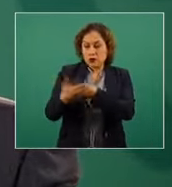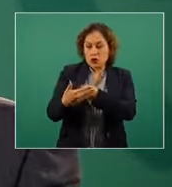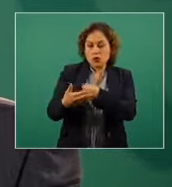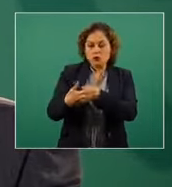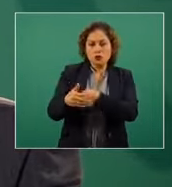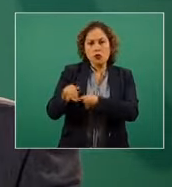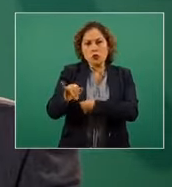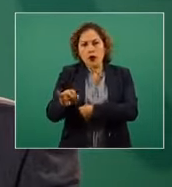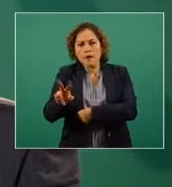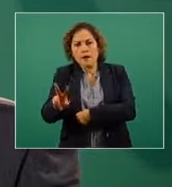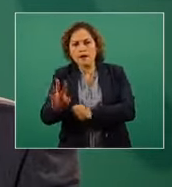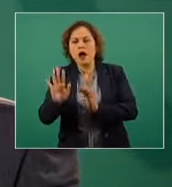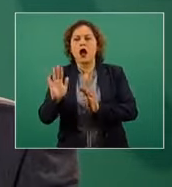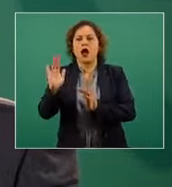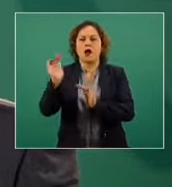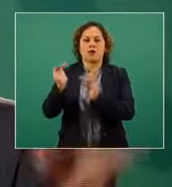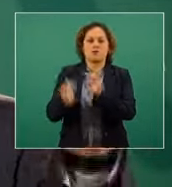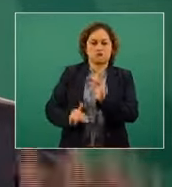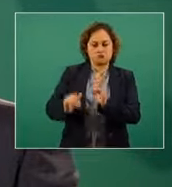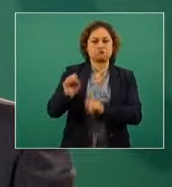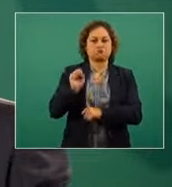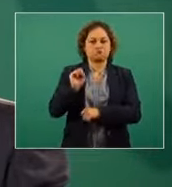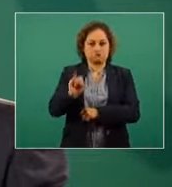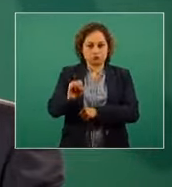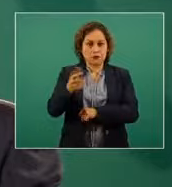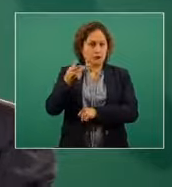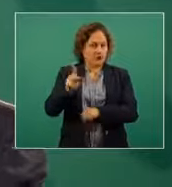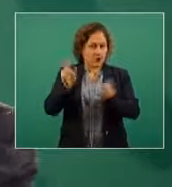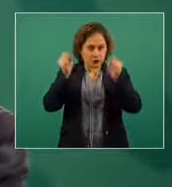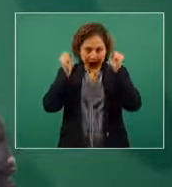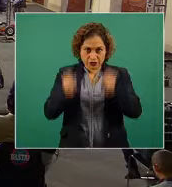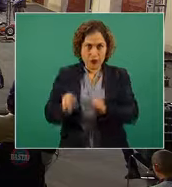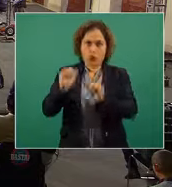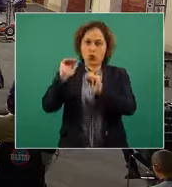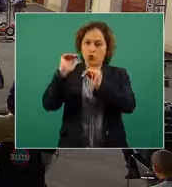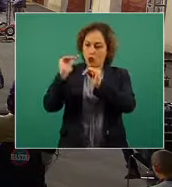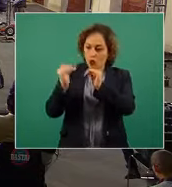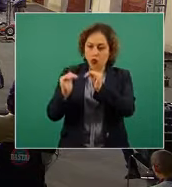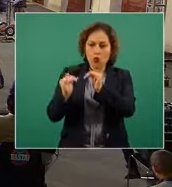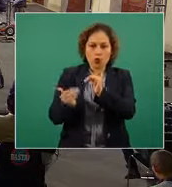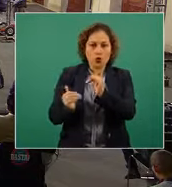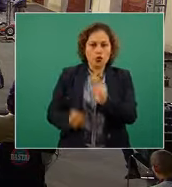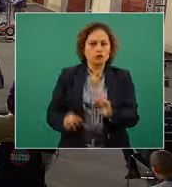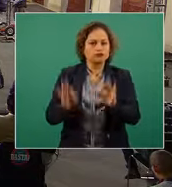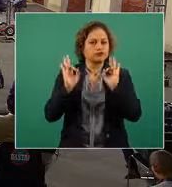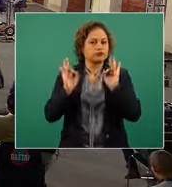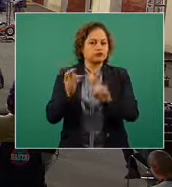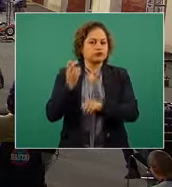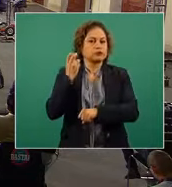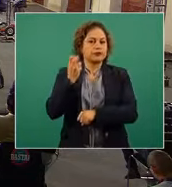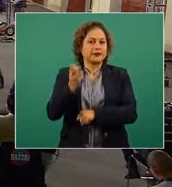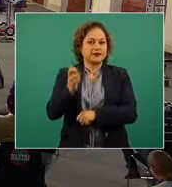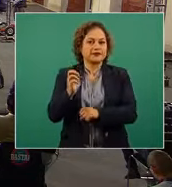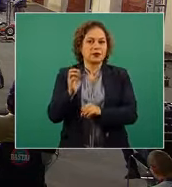tamaño, pero seguirá un cambio a la baja muy importante que ya sugiere